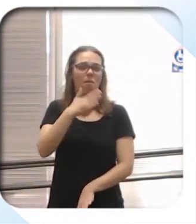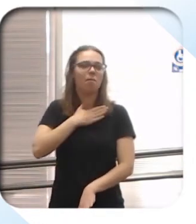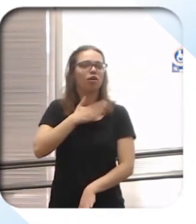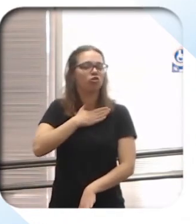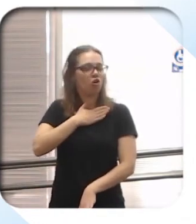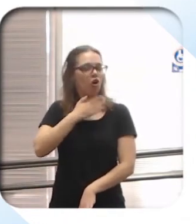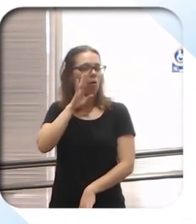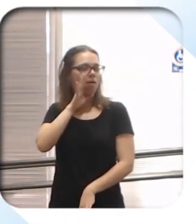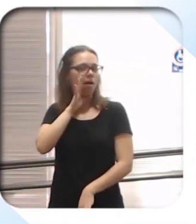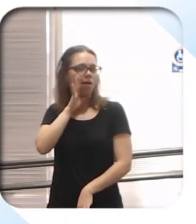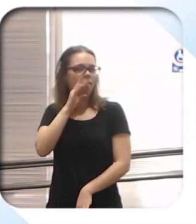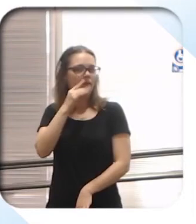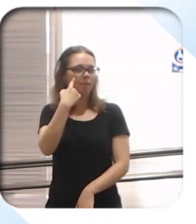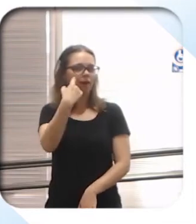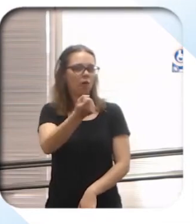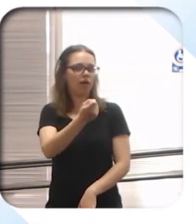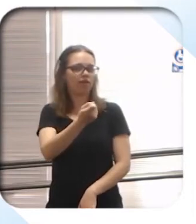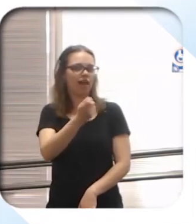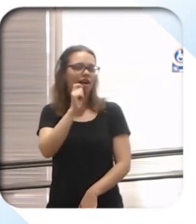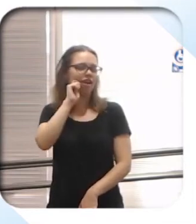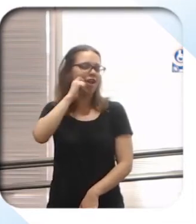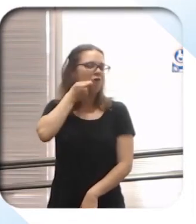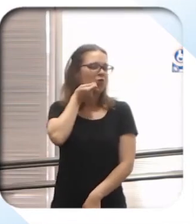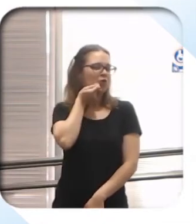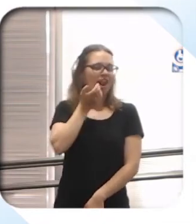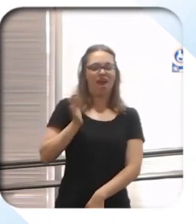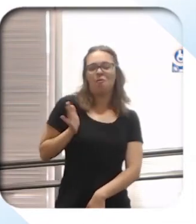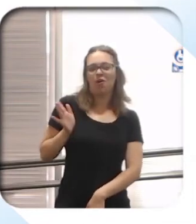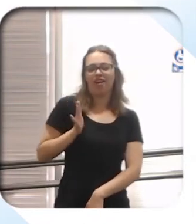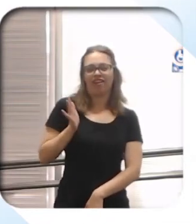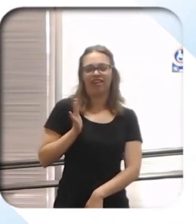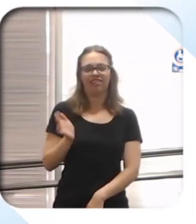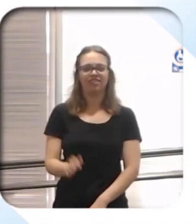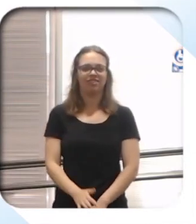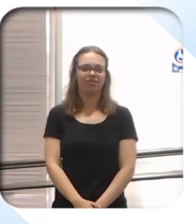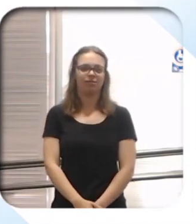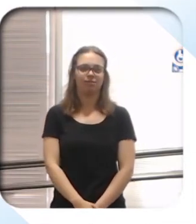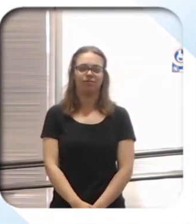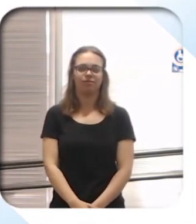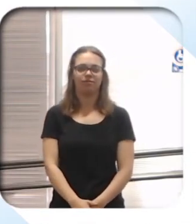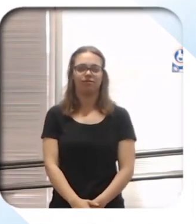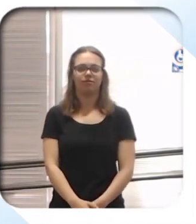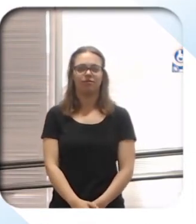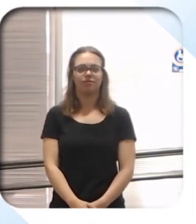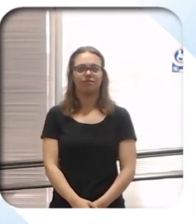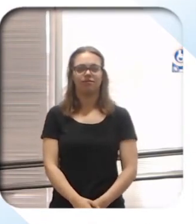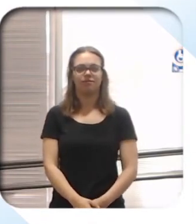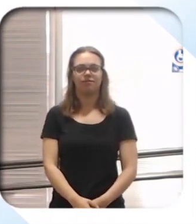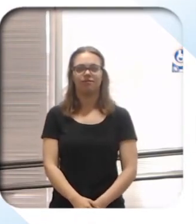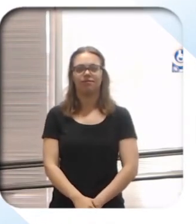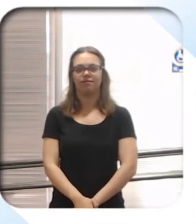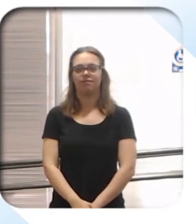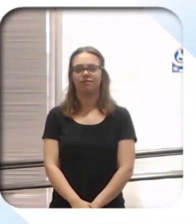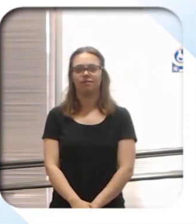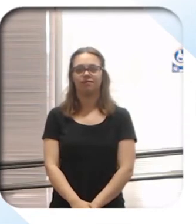como mamá me doy cuenta de que le gustan las chicas. Me pareció a la campera de cuero.